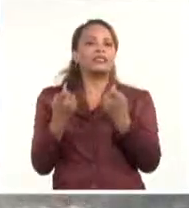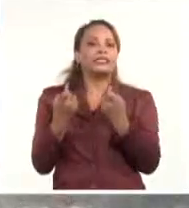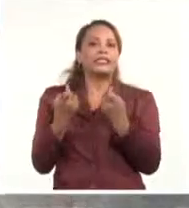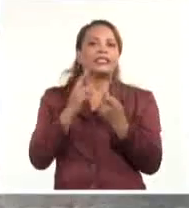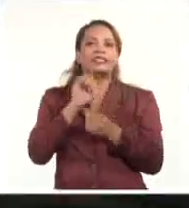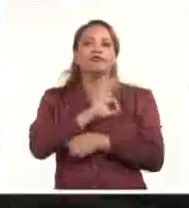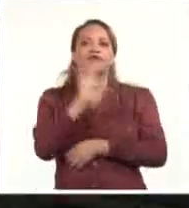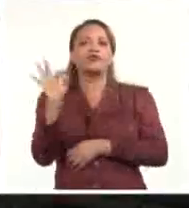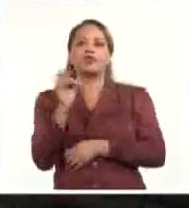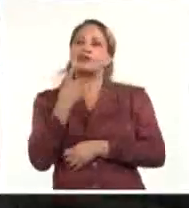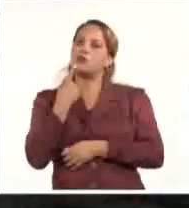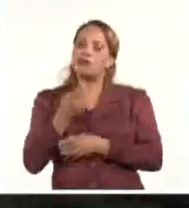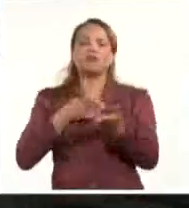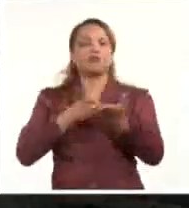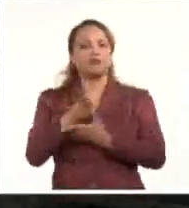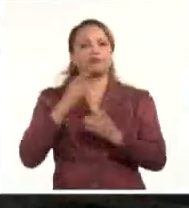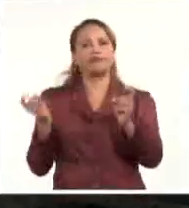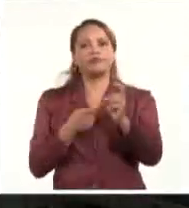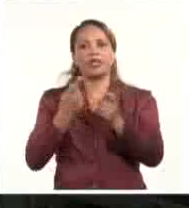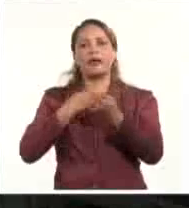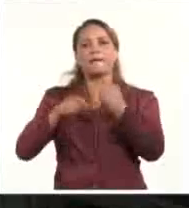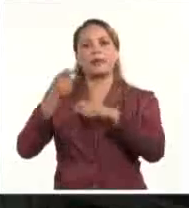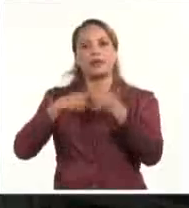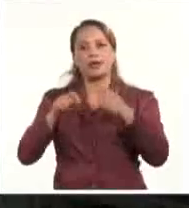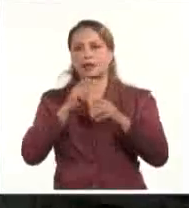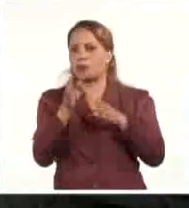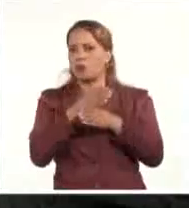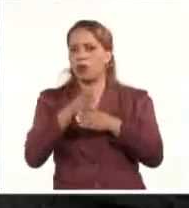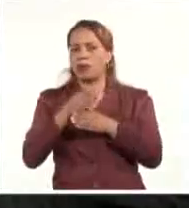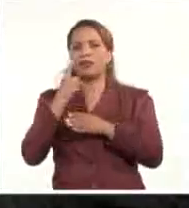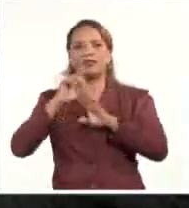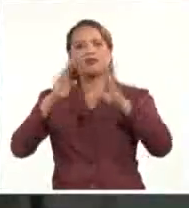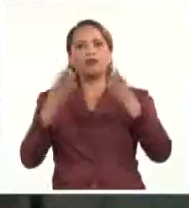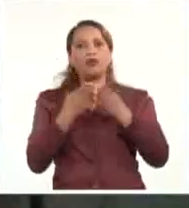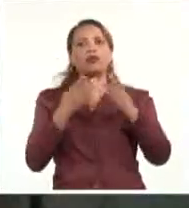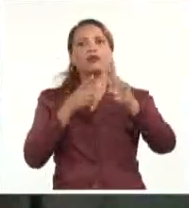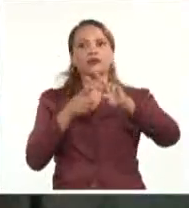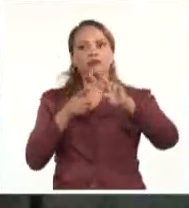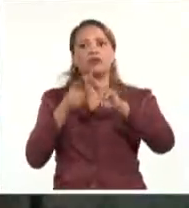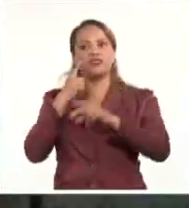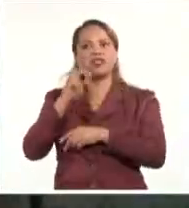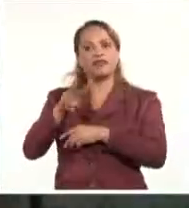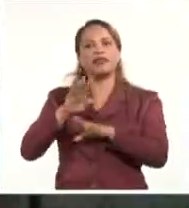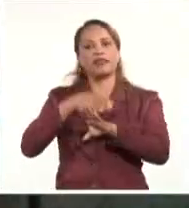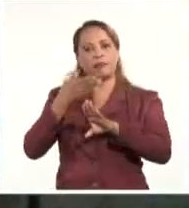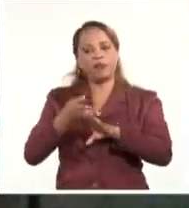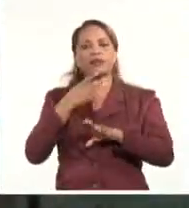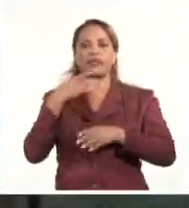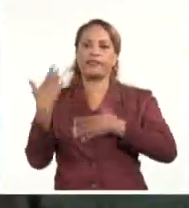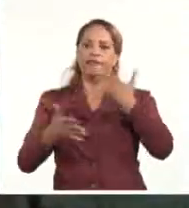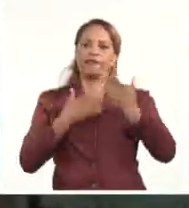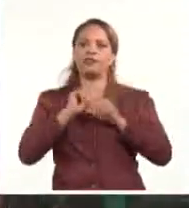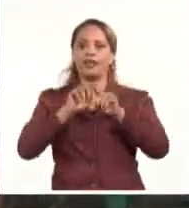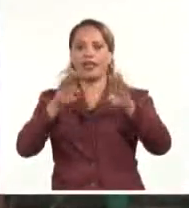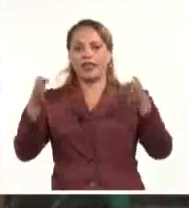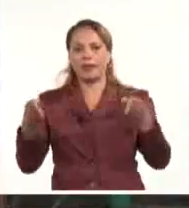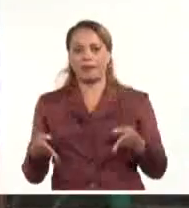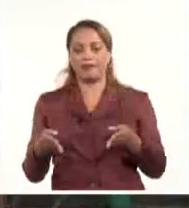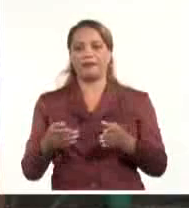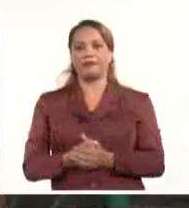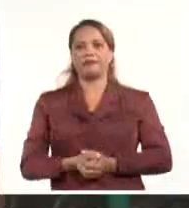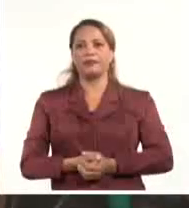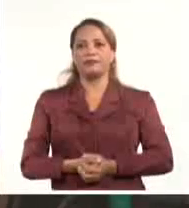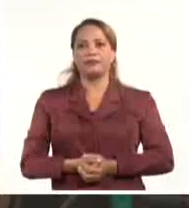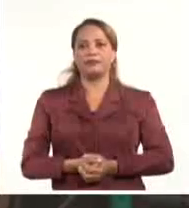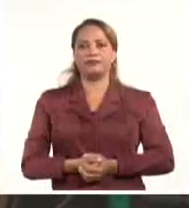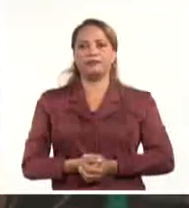sostener producciones estables en los mercados y que lo que se ve en los medios se pueda luego disfrutar en la mesa. Todavía el tramo del